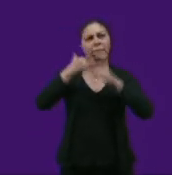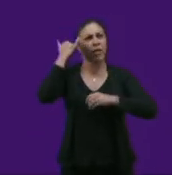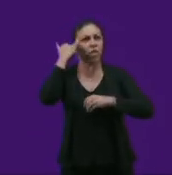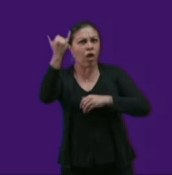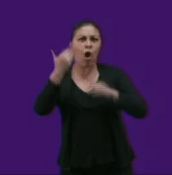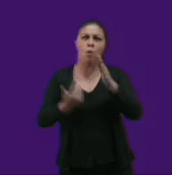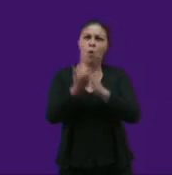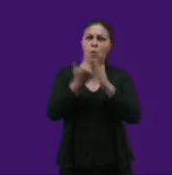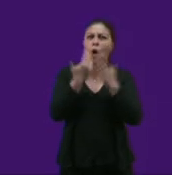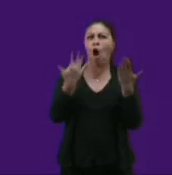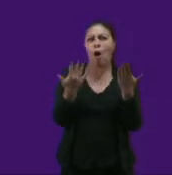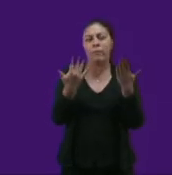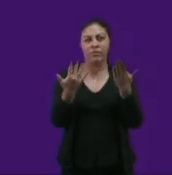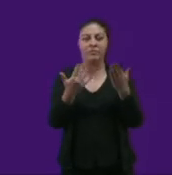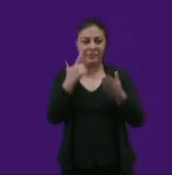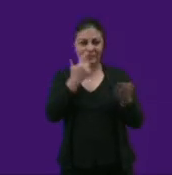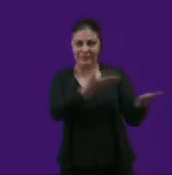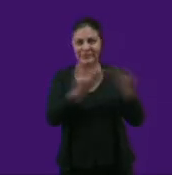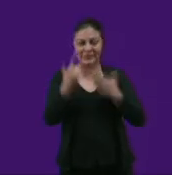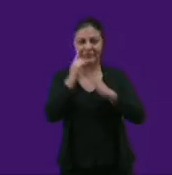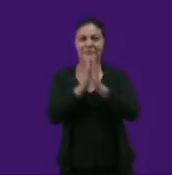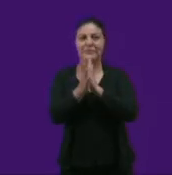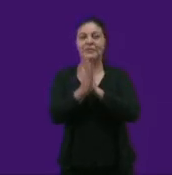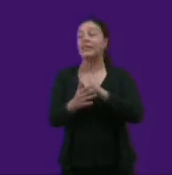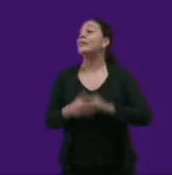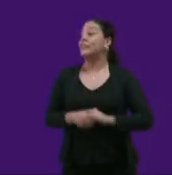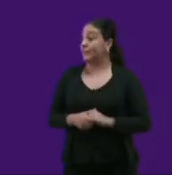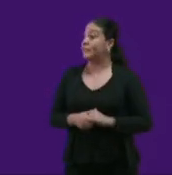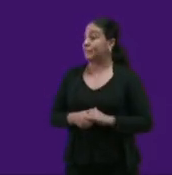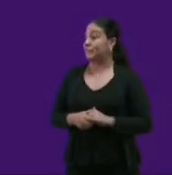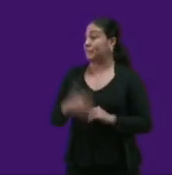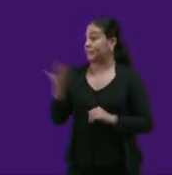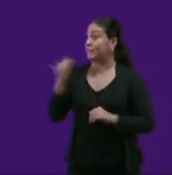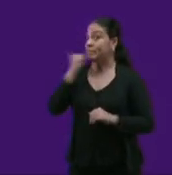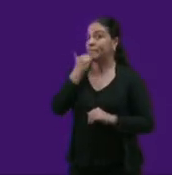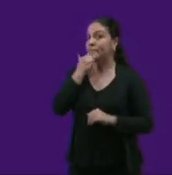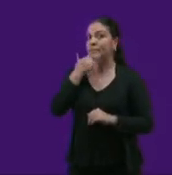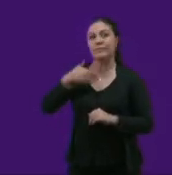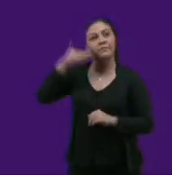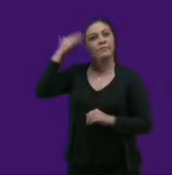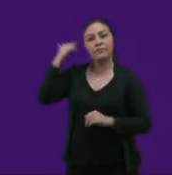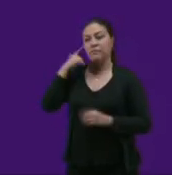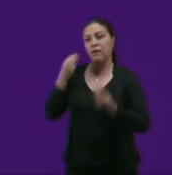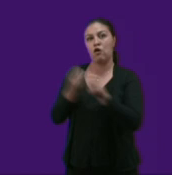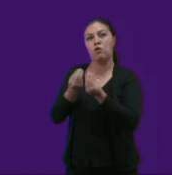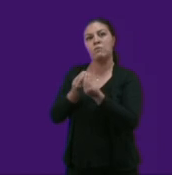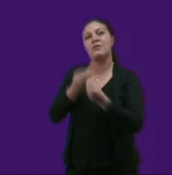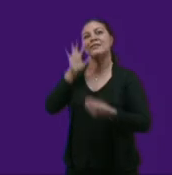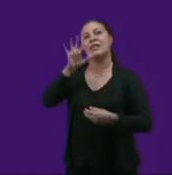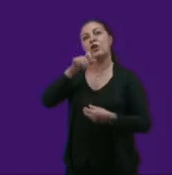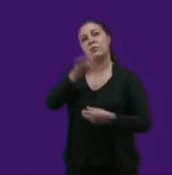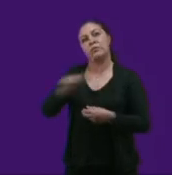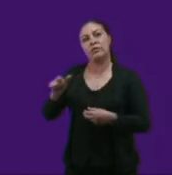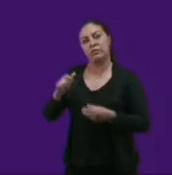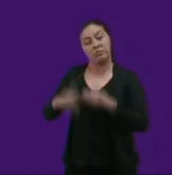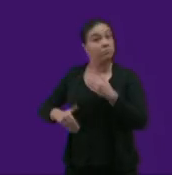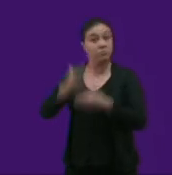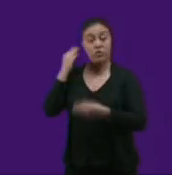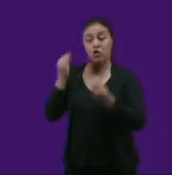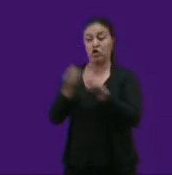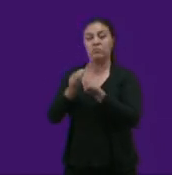Libre? Sí, nosotros empezamos, la realidad, 5 personas en unas cocheras.